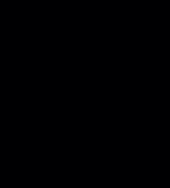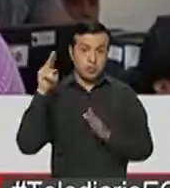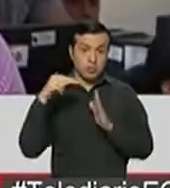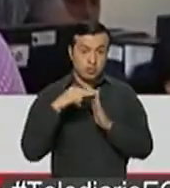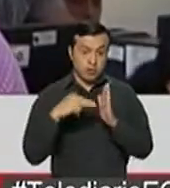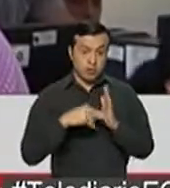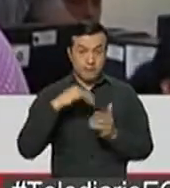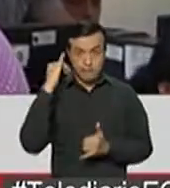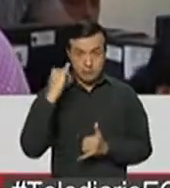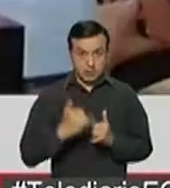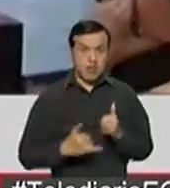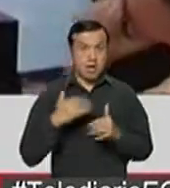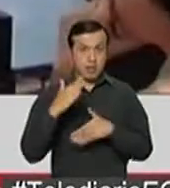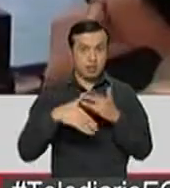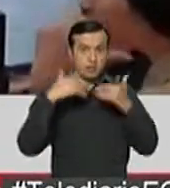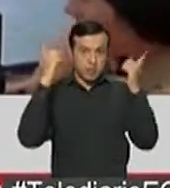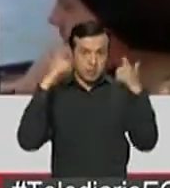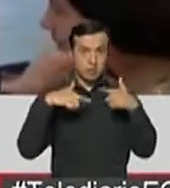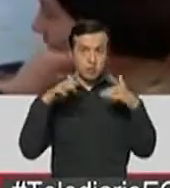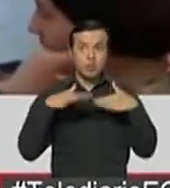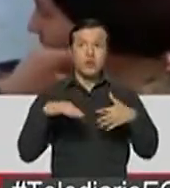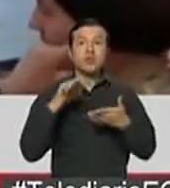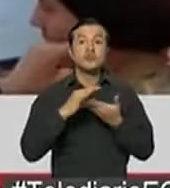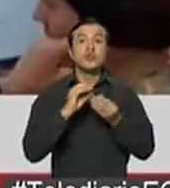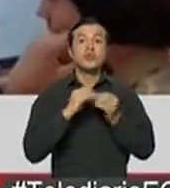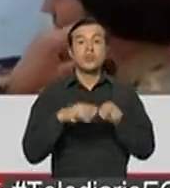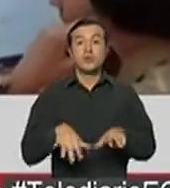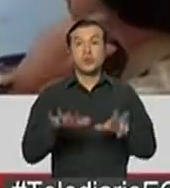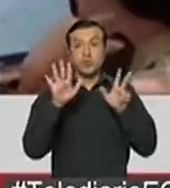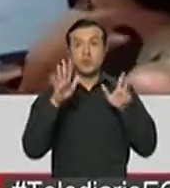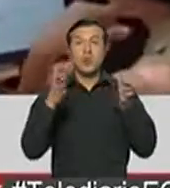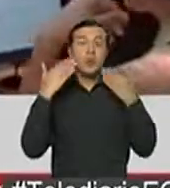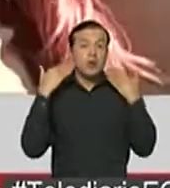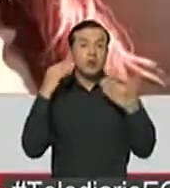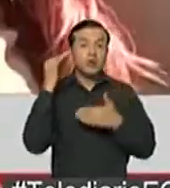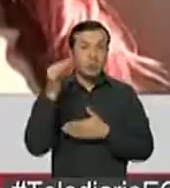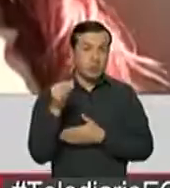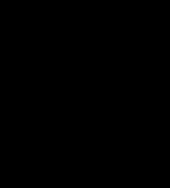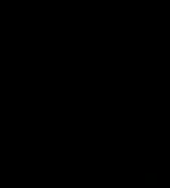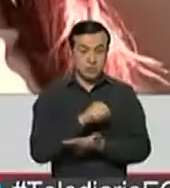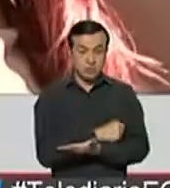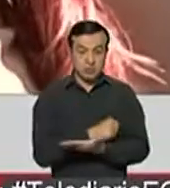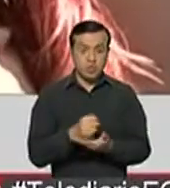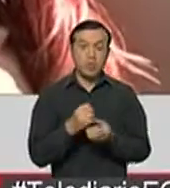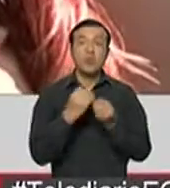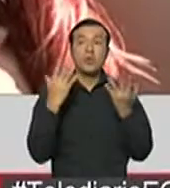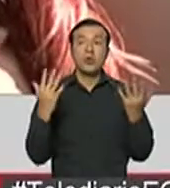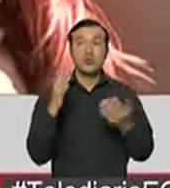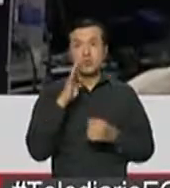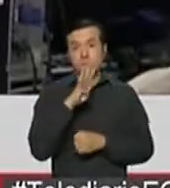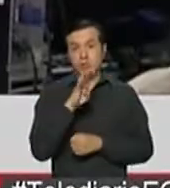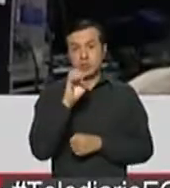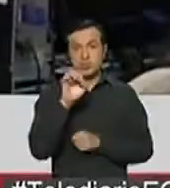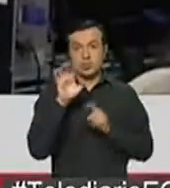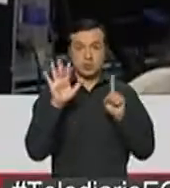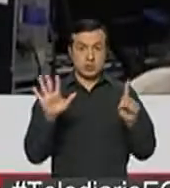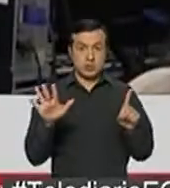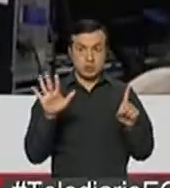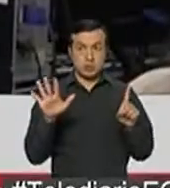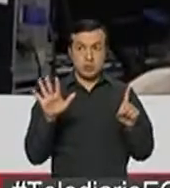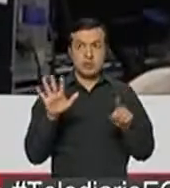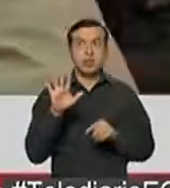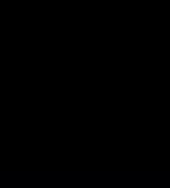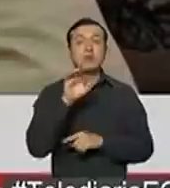sacarán para poder graduarse. Solo en la zona 8, que comprende Guayaquil, Durán y San Borondón, se han habilitado 206 sedes y